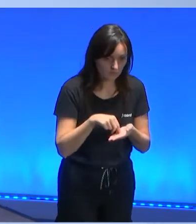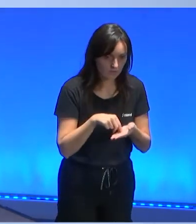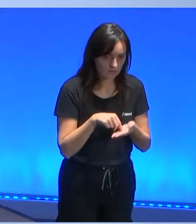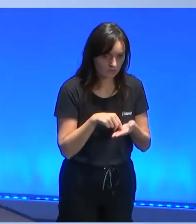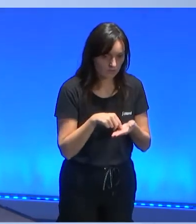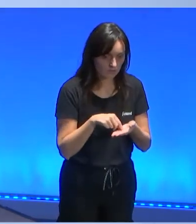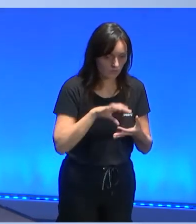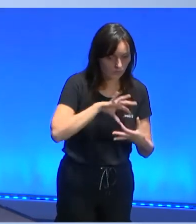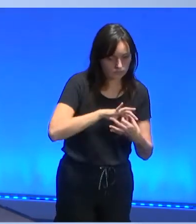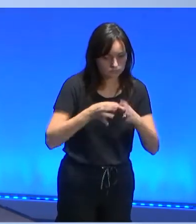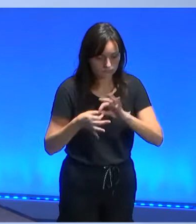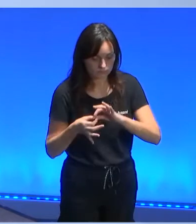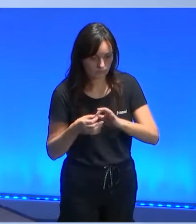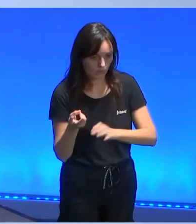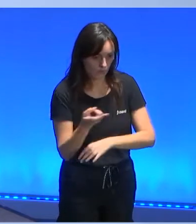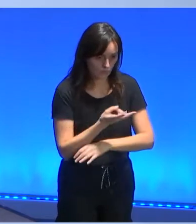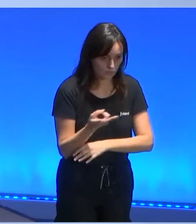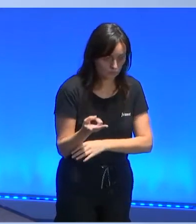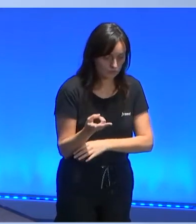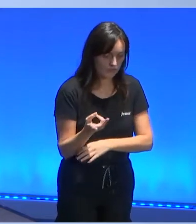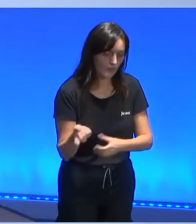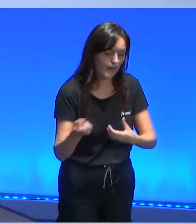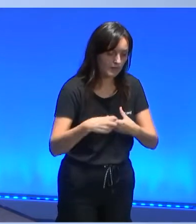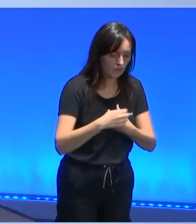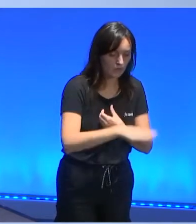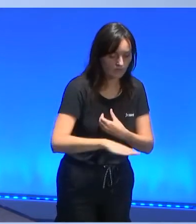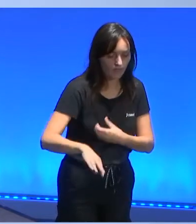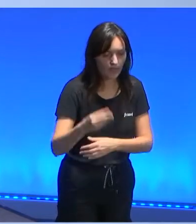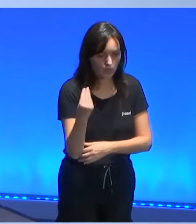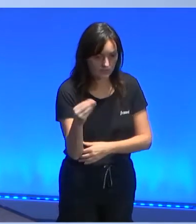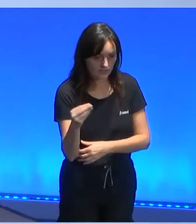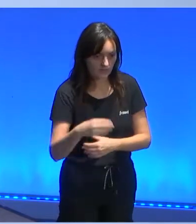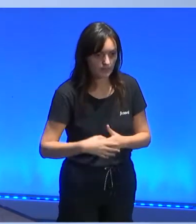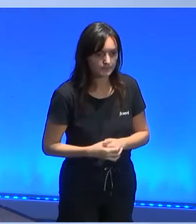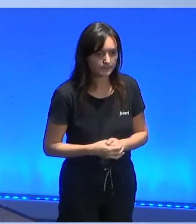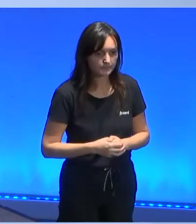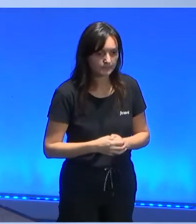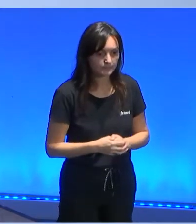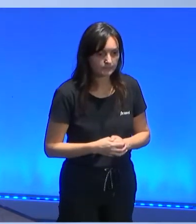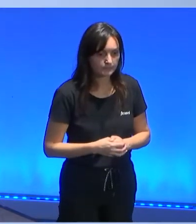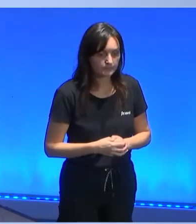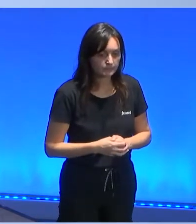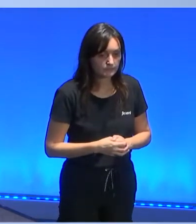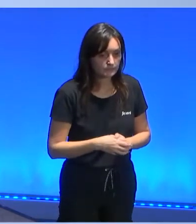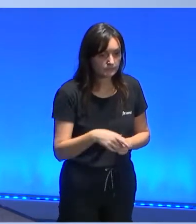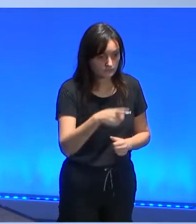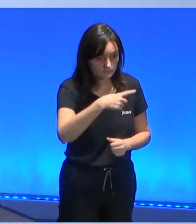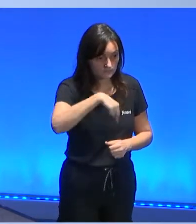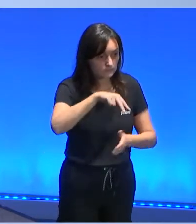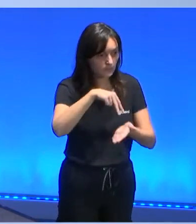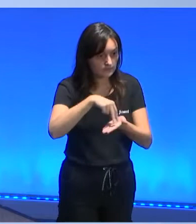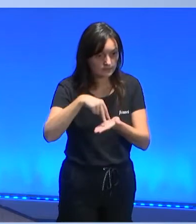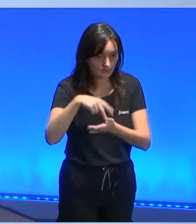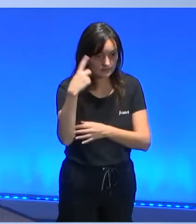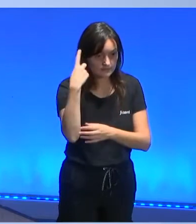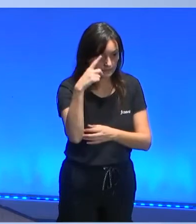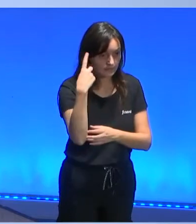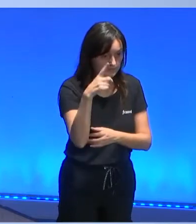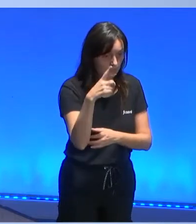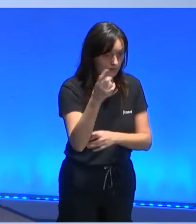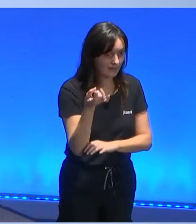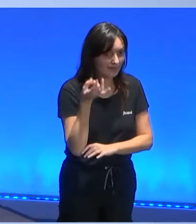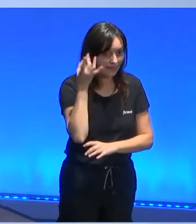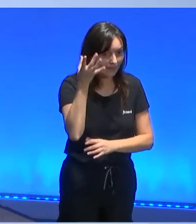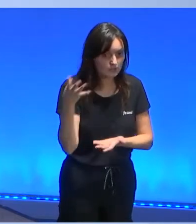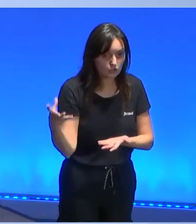la participación de la infancia y la adolescencia. Pero claro, quienes estéis aquí sabéis que todas las